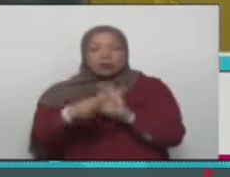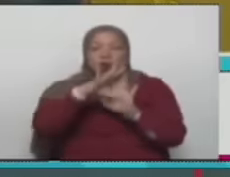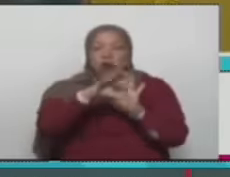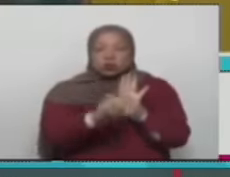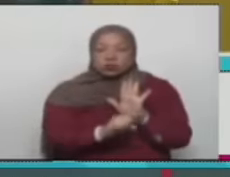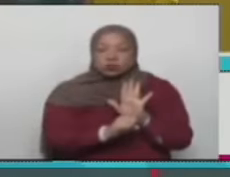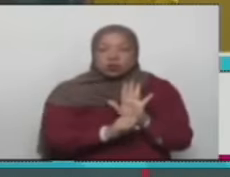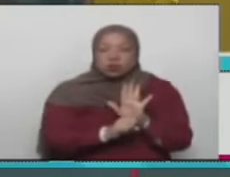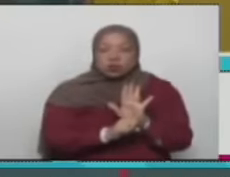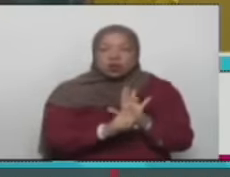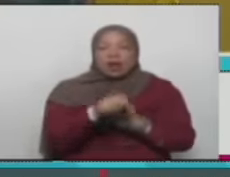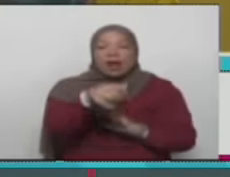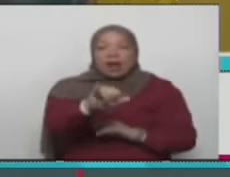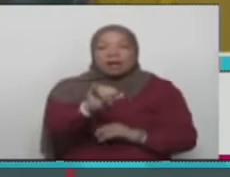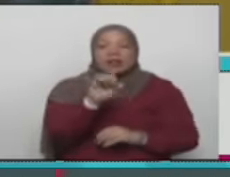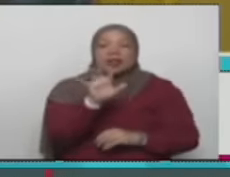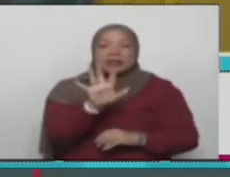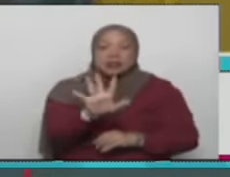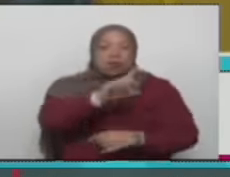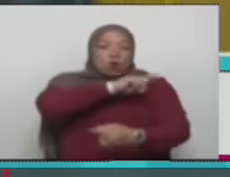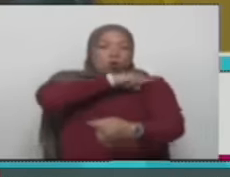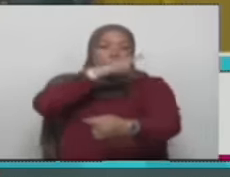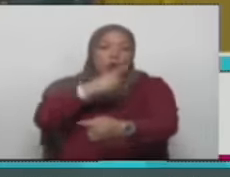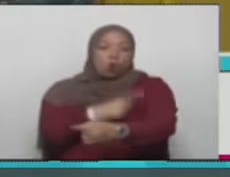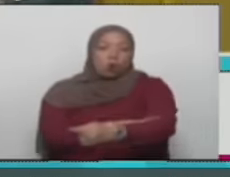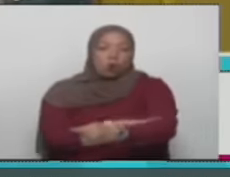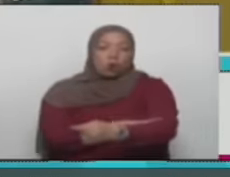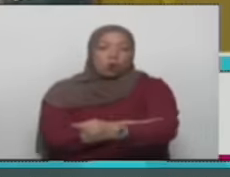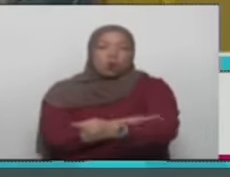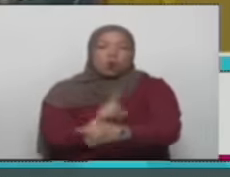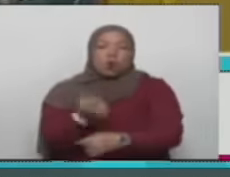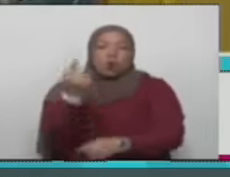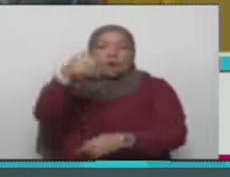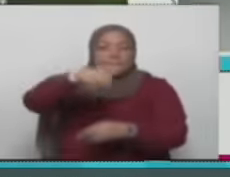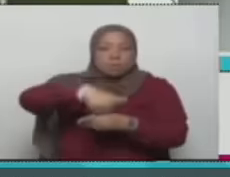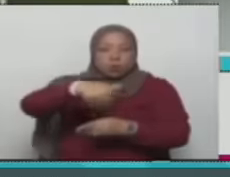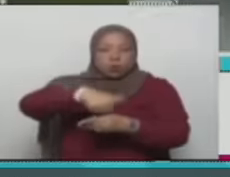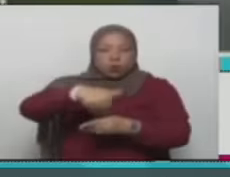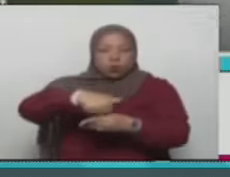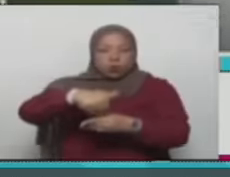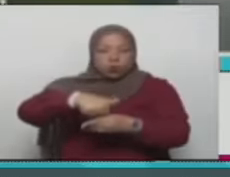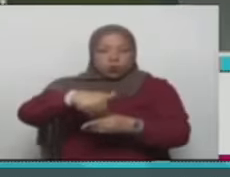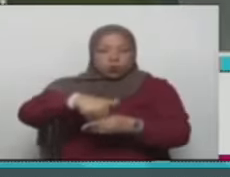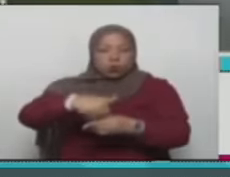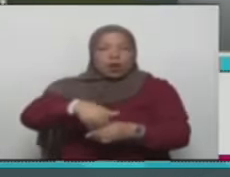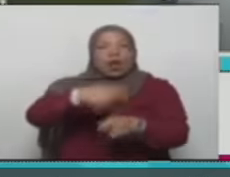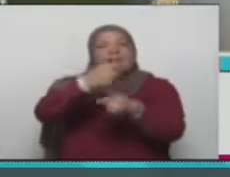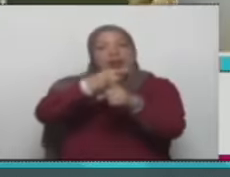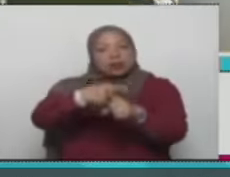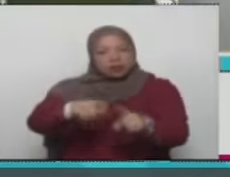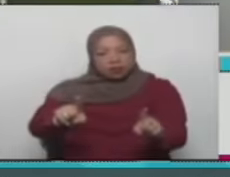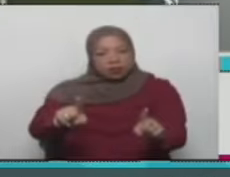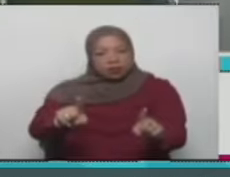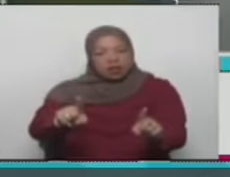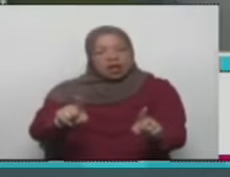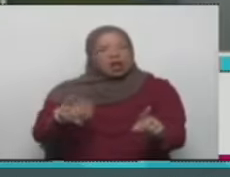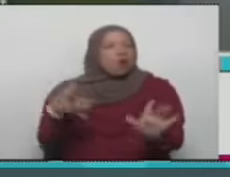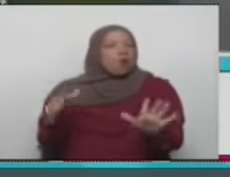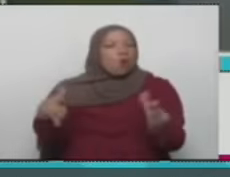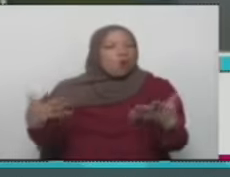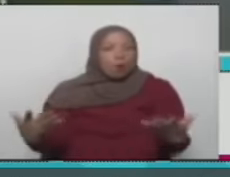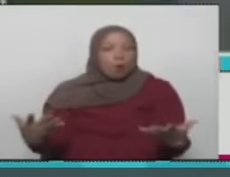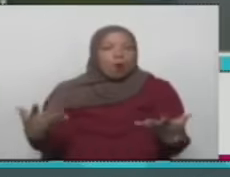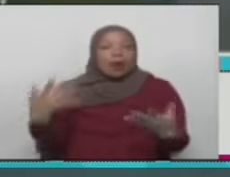los cinco poderes, sino que está el poder electoral. La única diferencia es que el